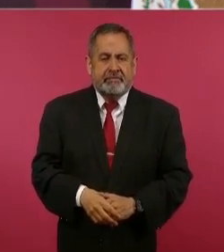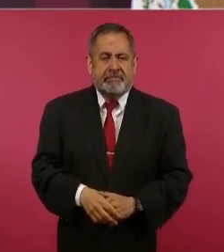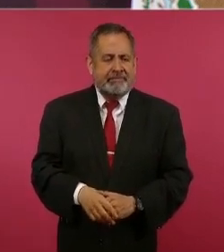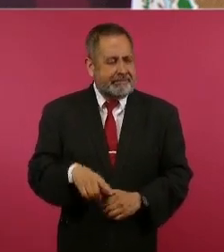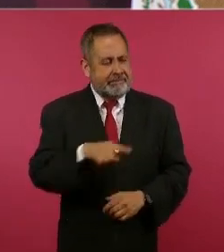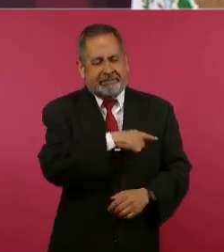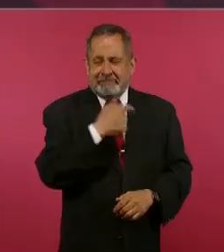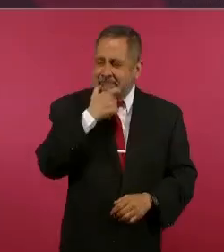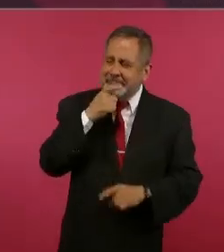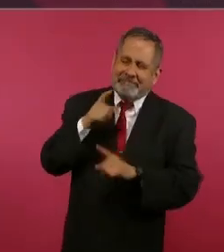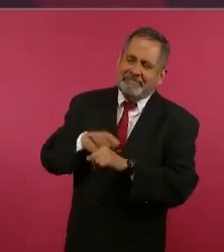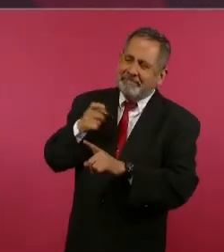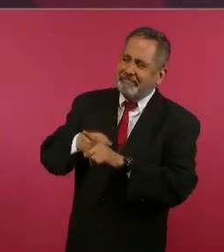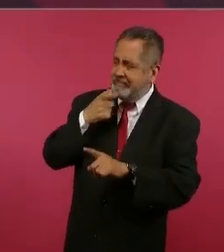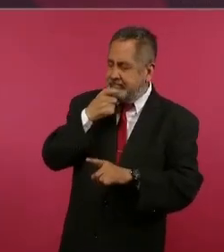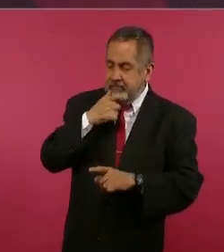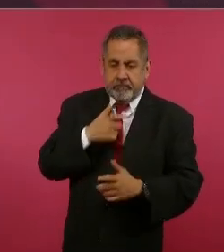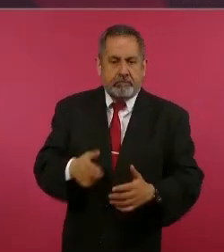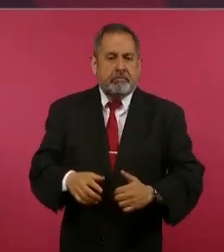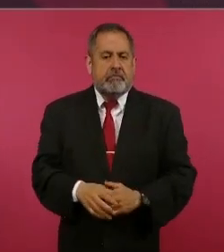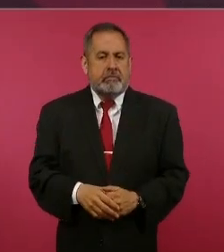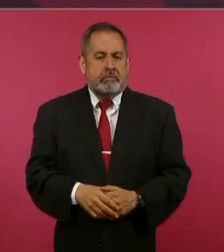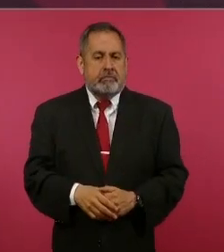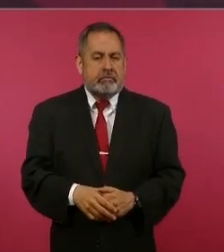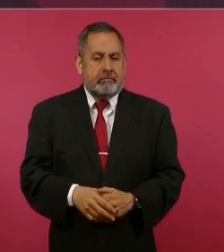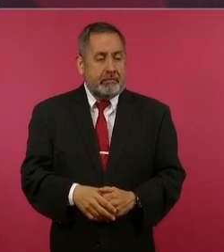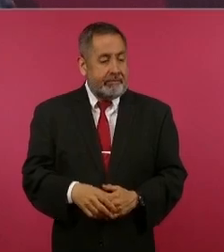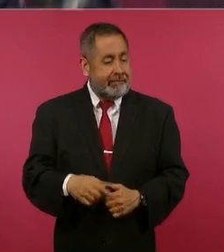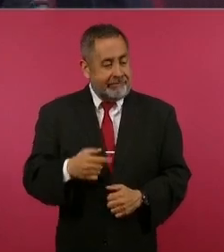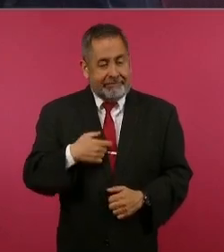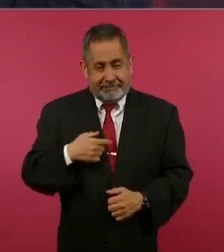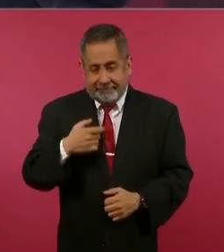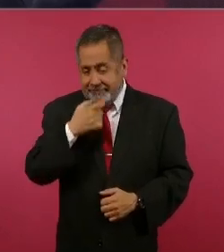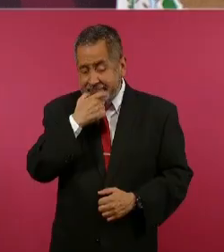se ríen, ¿verdad? Nada más que el que ríe